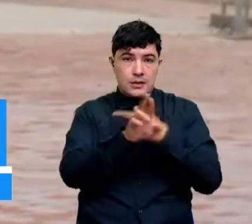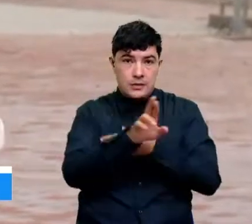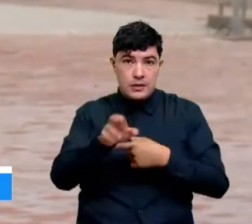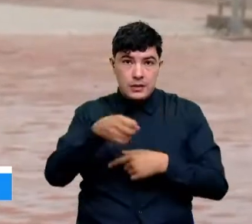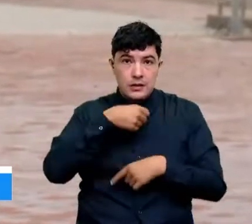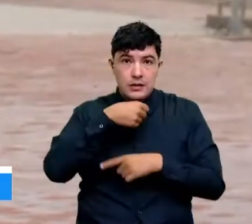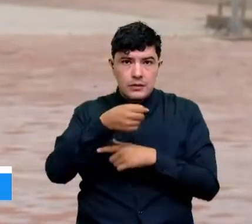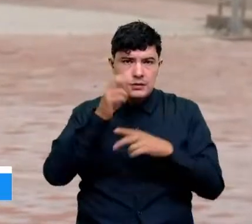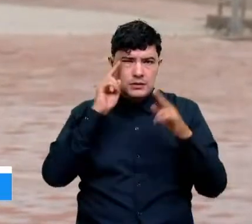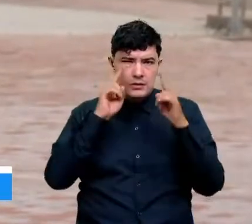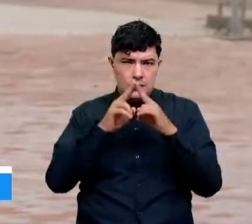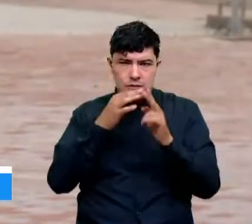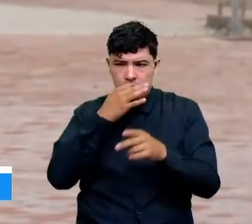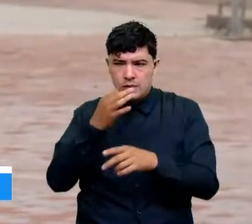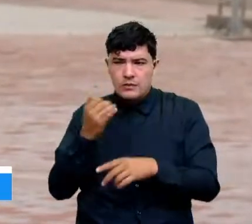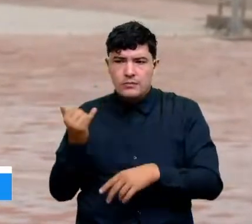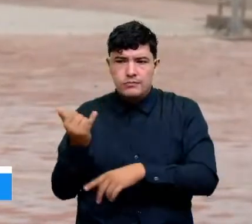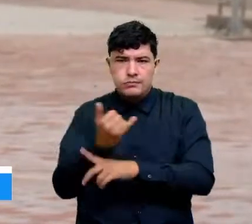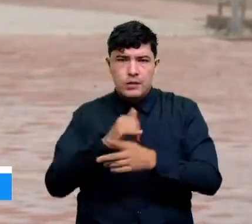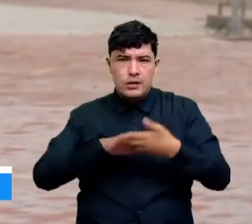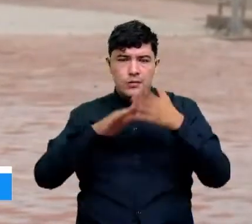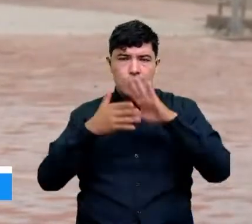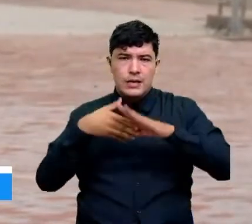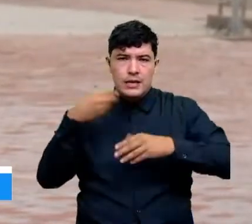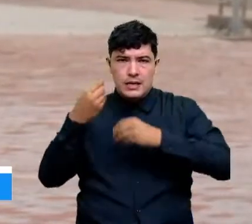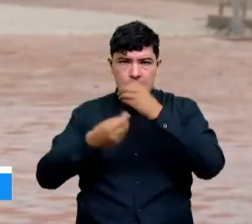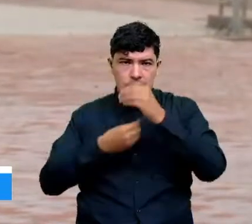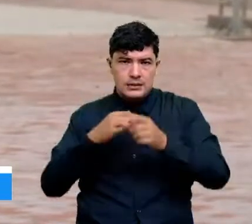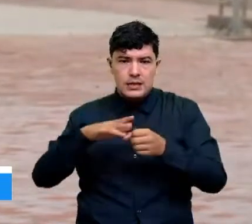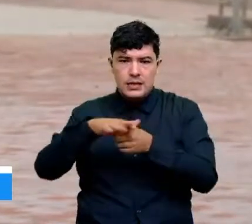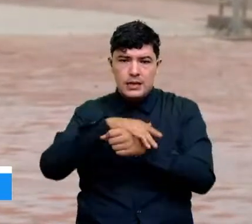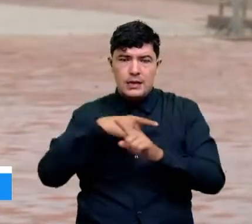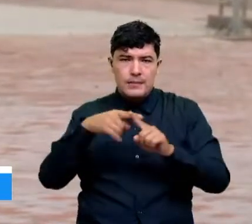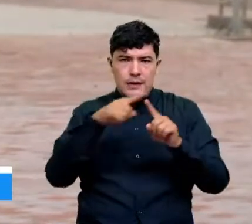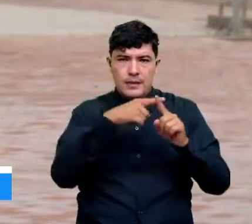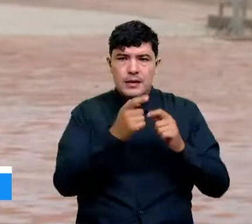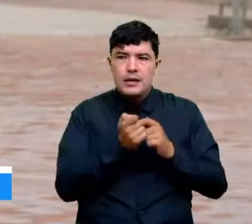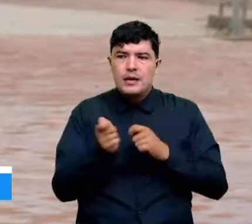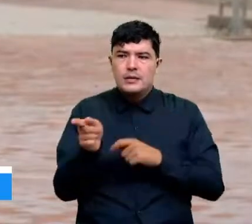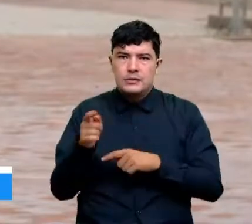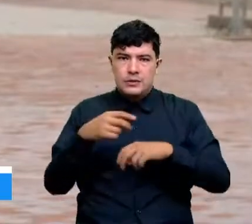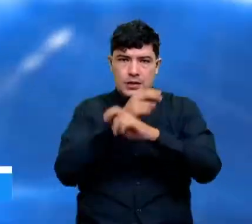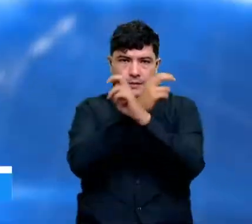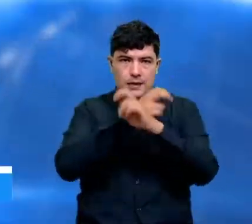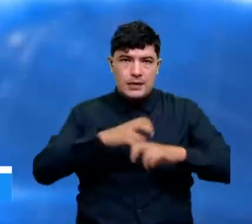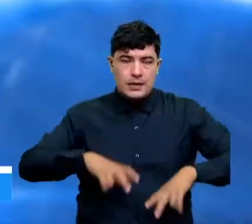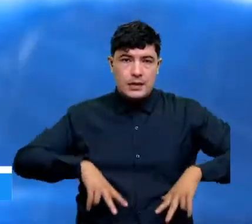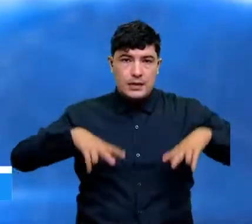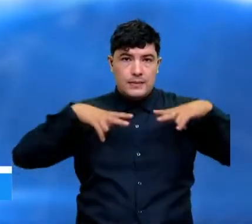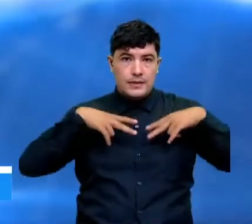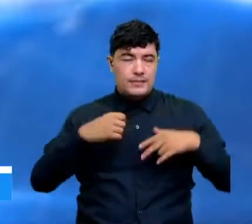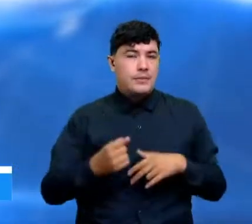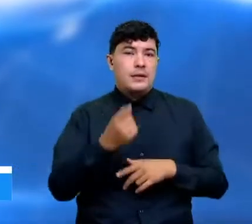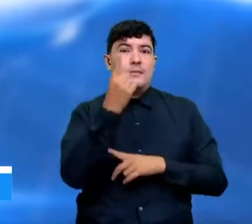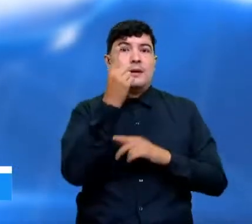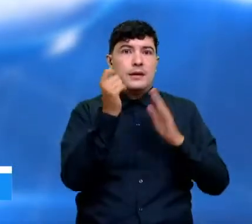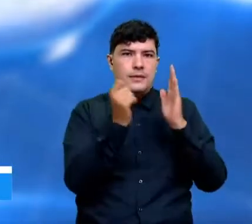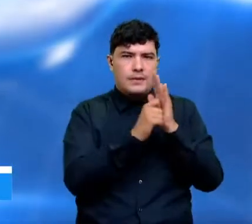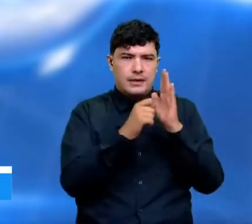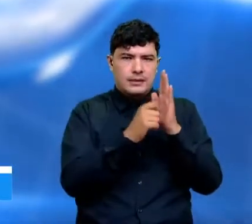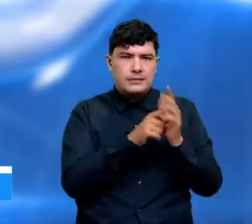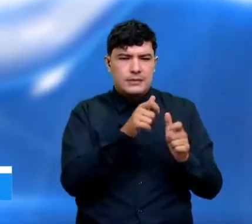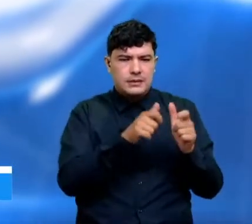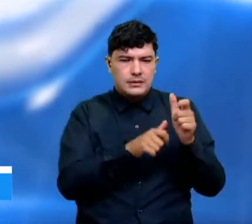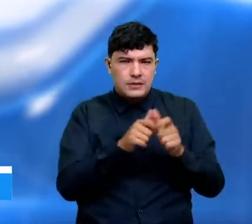denuncia que han hecho los habitantes de estos barrios aledaños al Parque de la Vida. No es la primera vez que los amigos